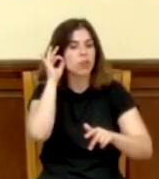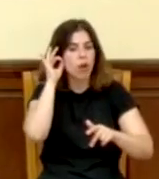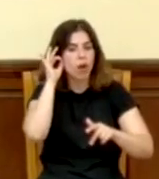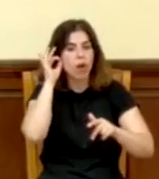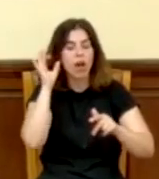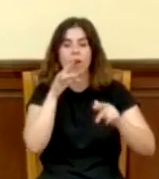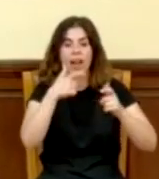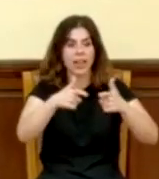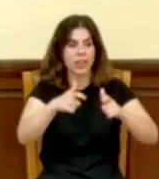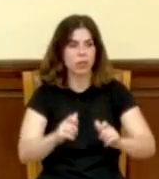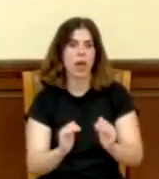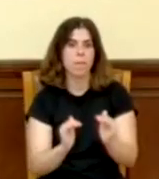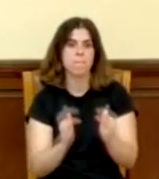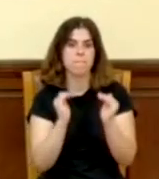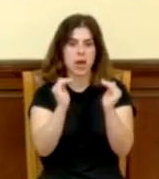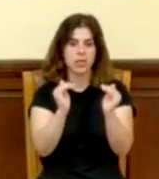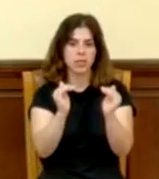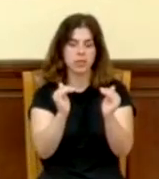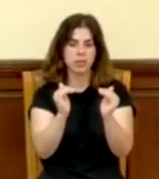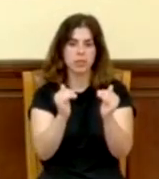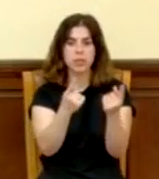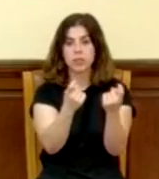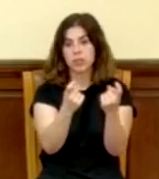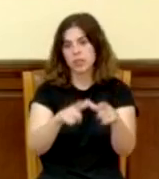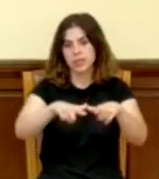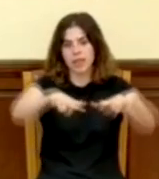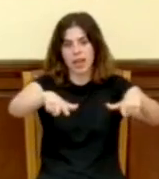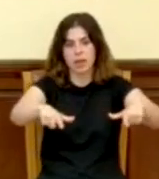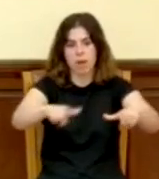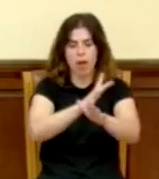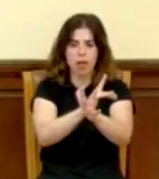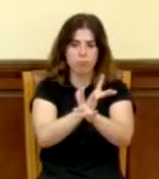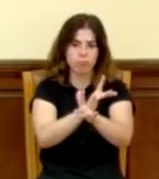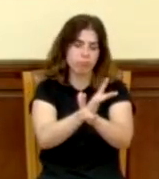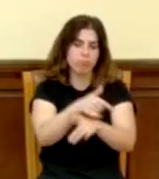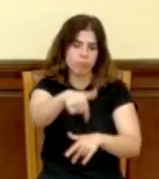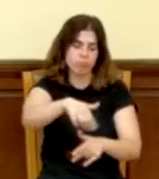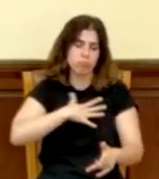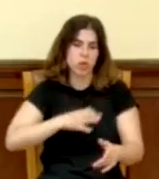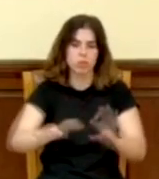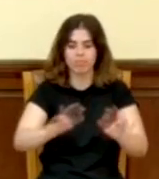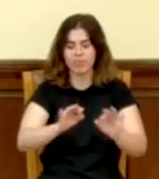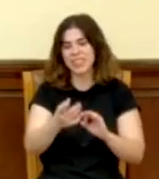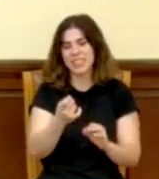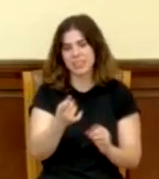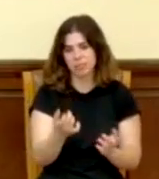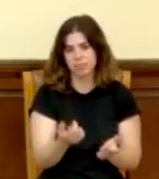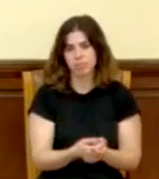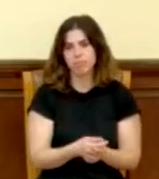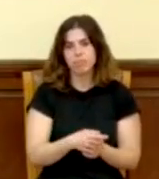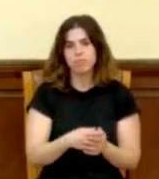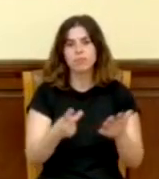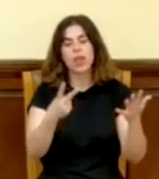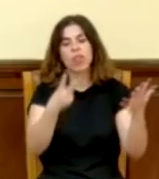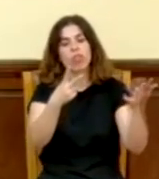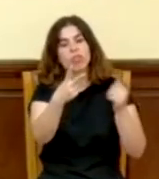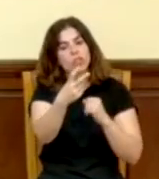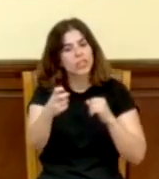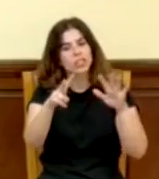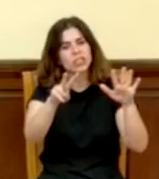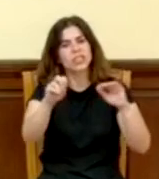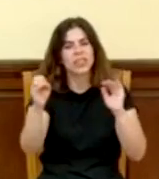de categoría y requiere jugar con tarima para poder jugar en este municipio. Y hay otra de